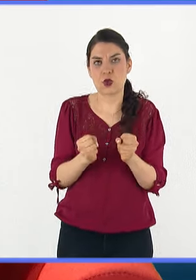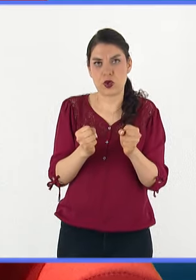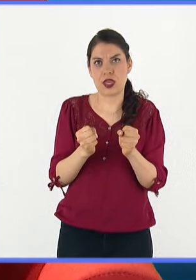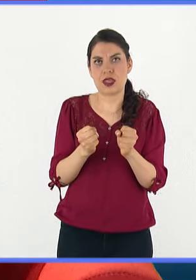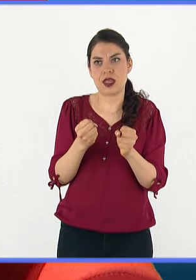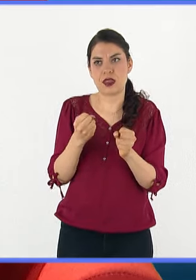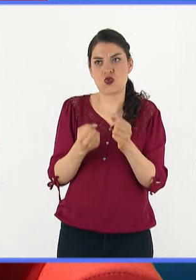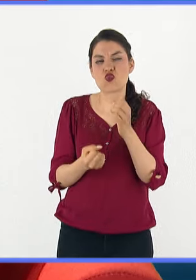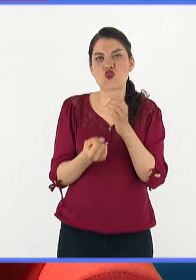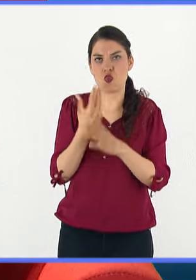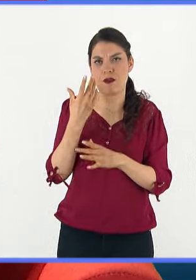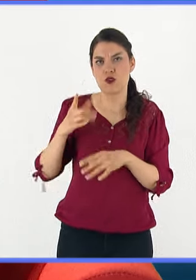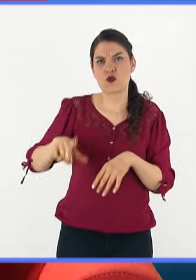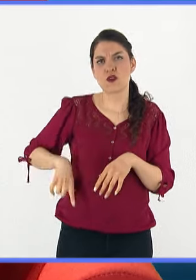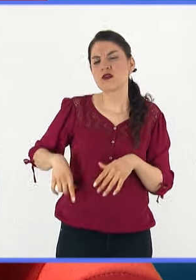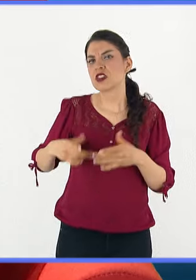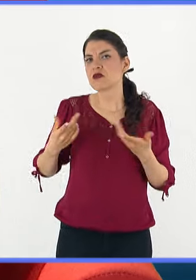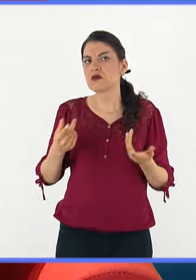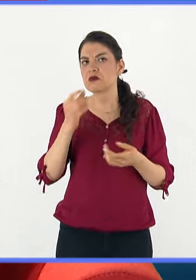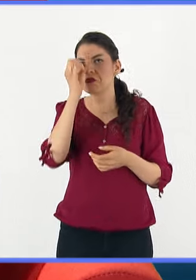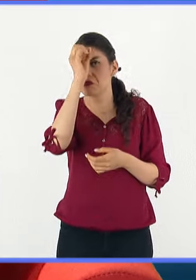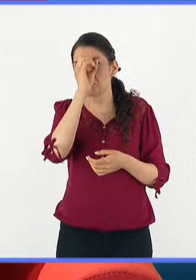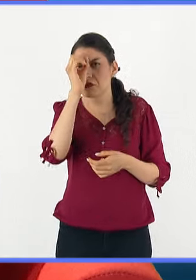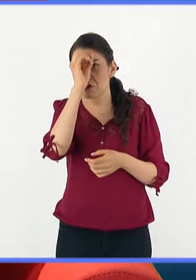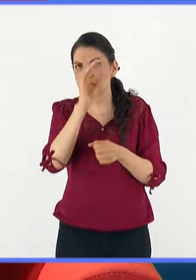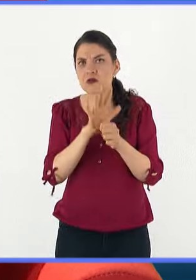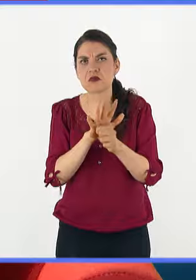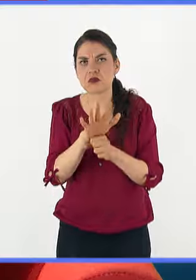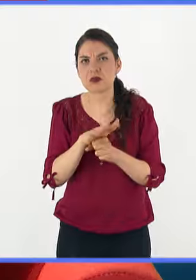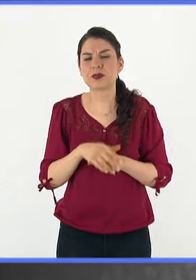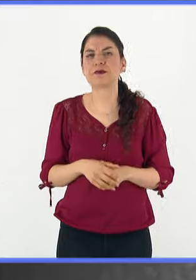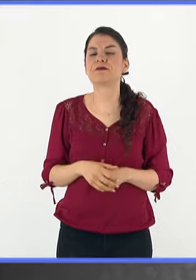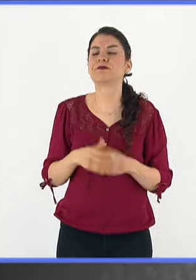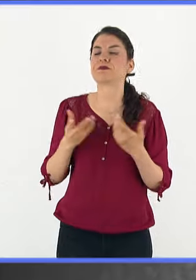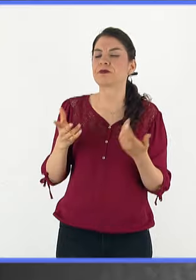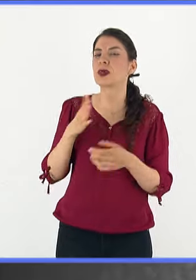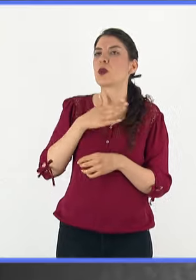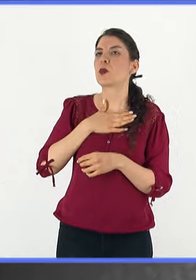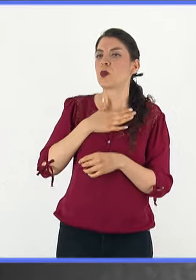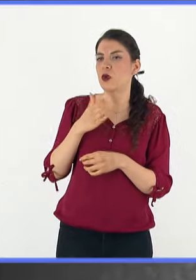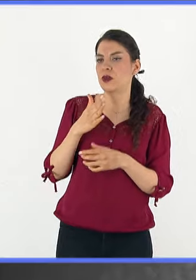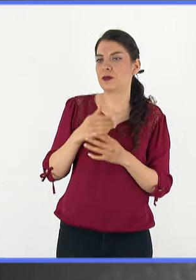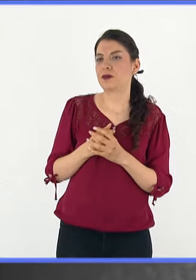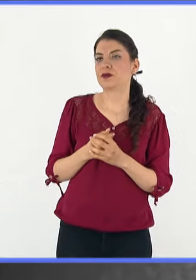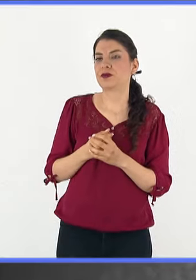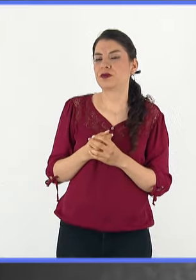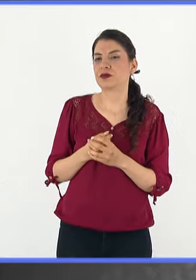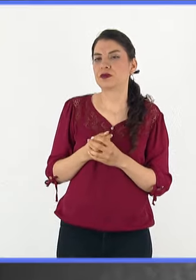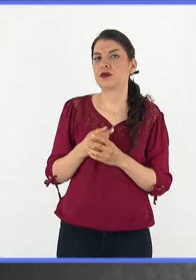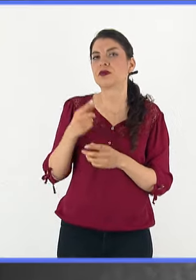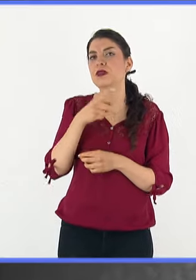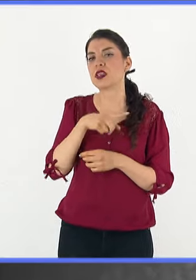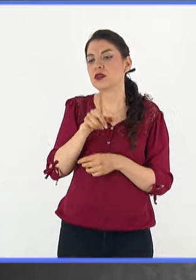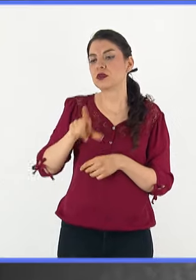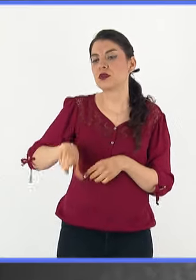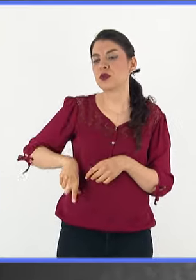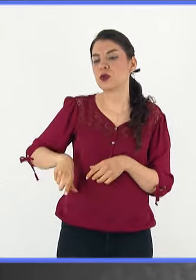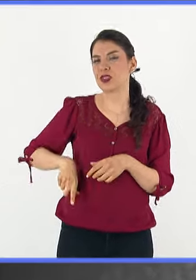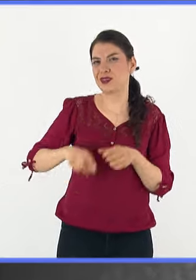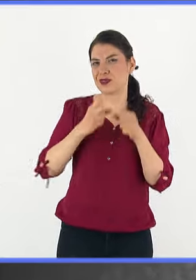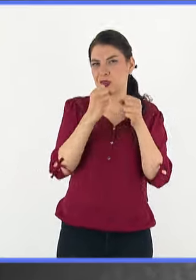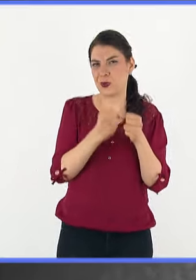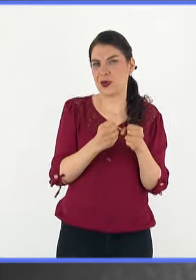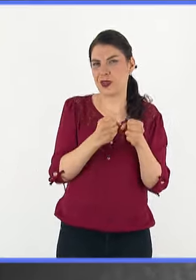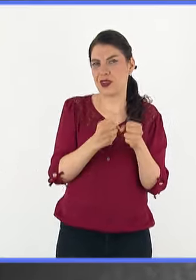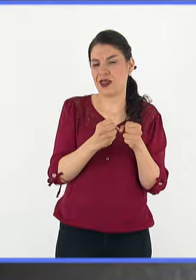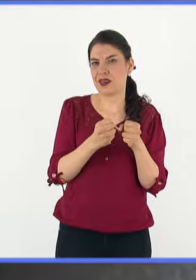ha implementado el nuevo gobierno y el nuevo secretario de seguridad doctor van a continuar eh regresando a mi esquema eh van a continuar dos aspectos